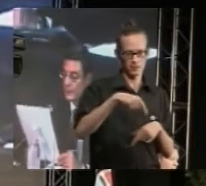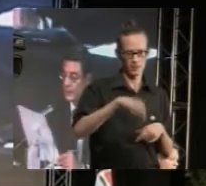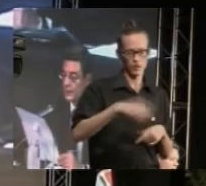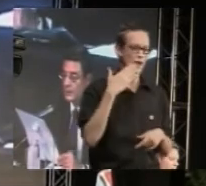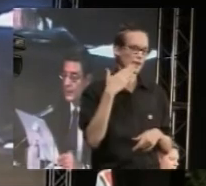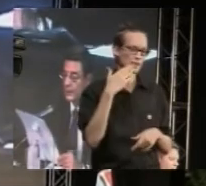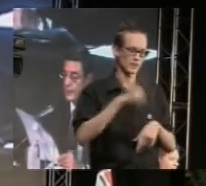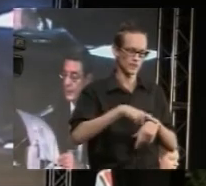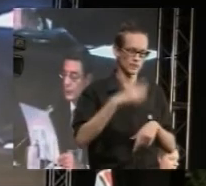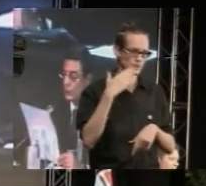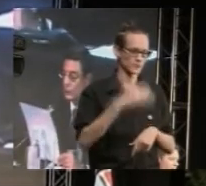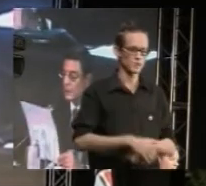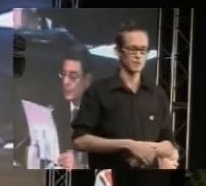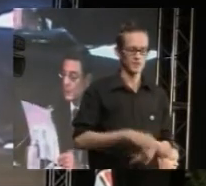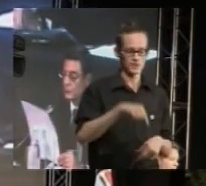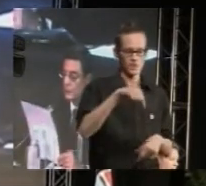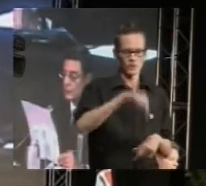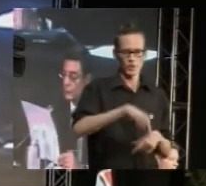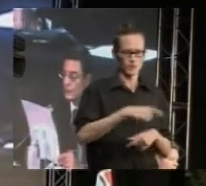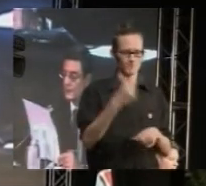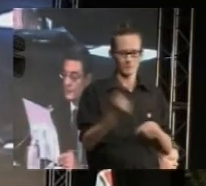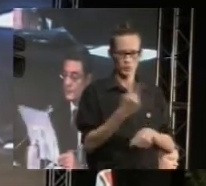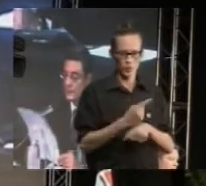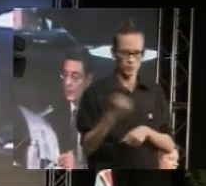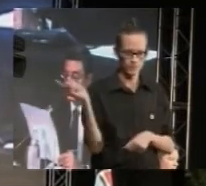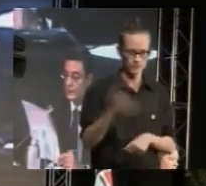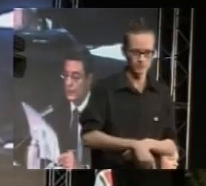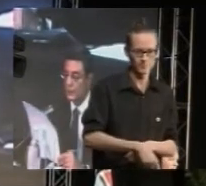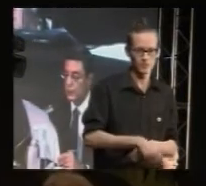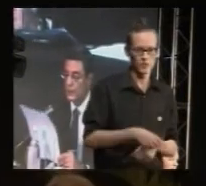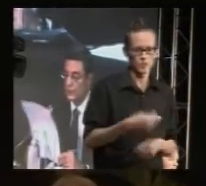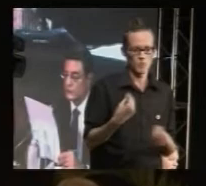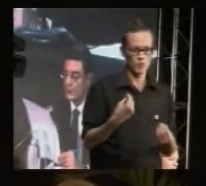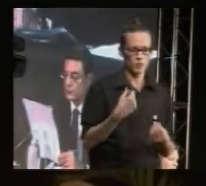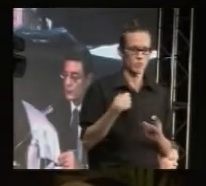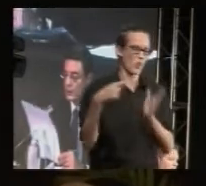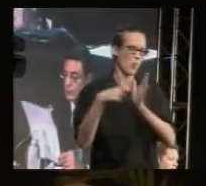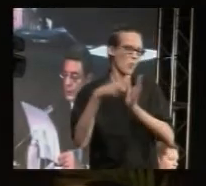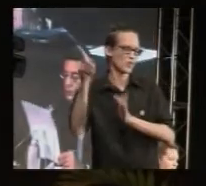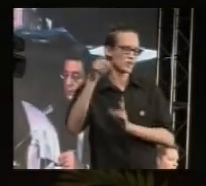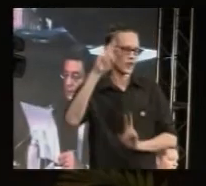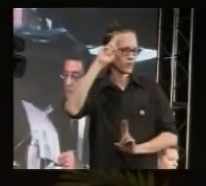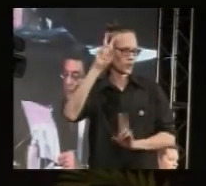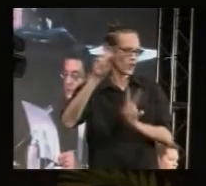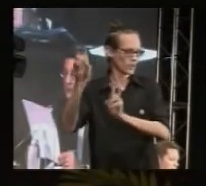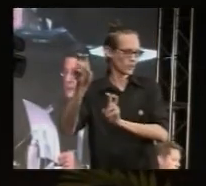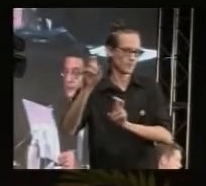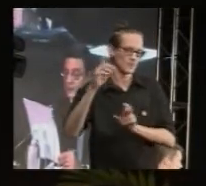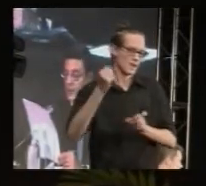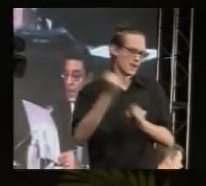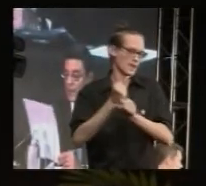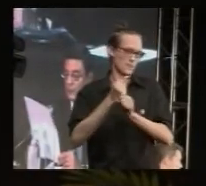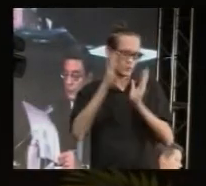la tarde. En esta oportunidad me resulta imposible asistir, ya que me encuentro en la Ciudad de Buenos Aires cumpliendo con tareas